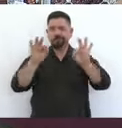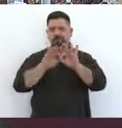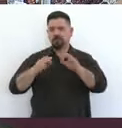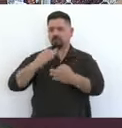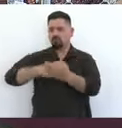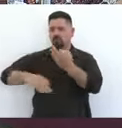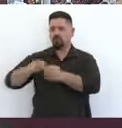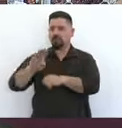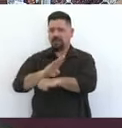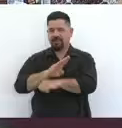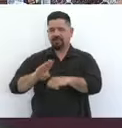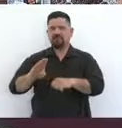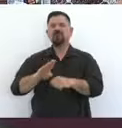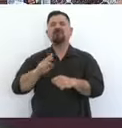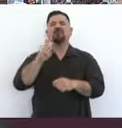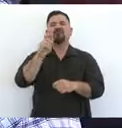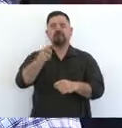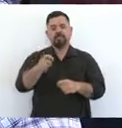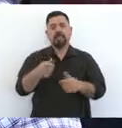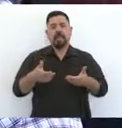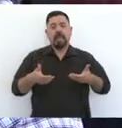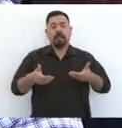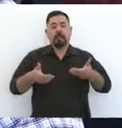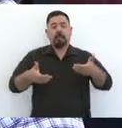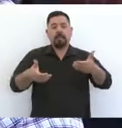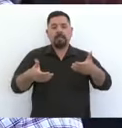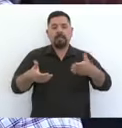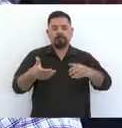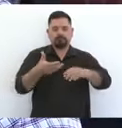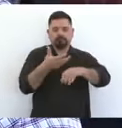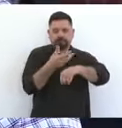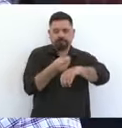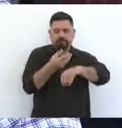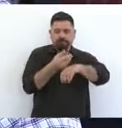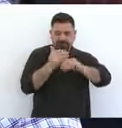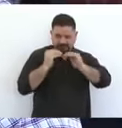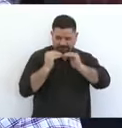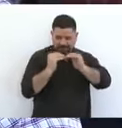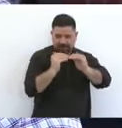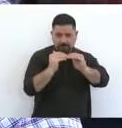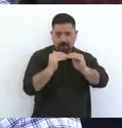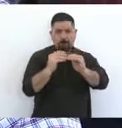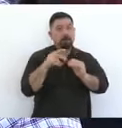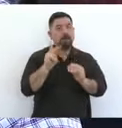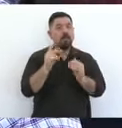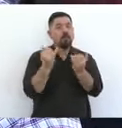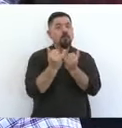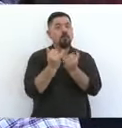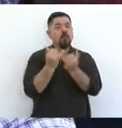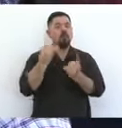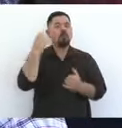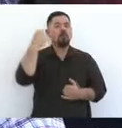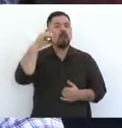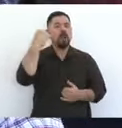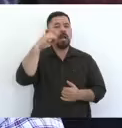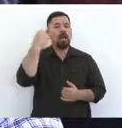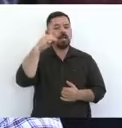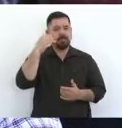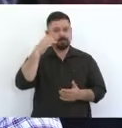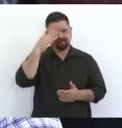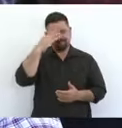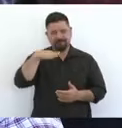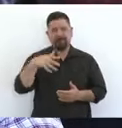las pavimentaciones como se están haciendo en Oaxaca. Nuestros caminos de terracerías, yo creo que la